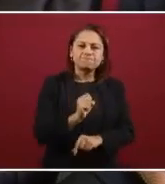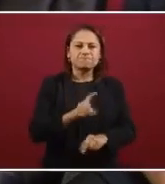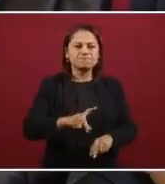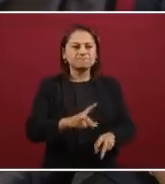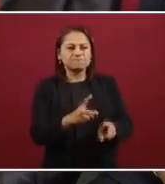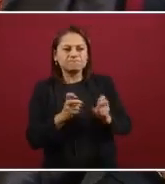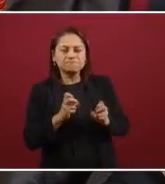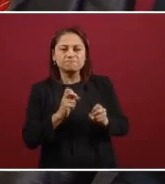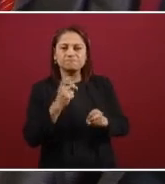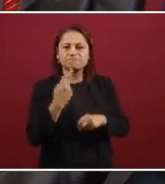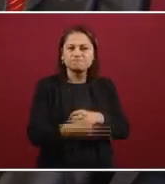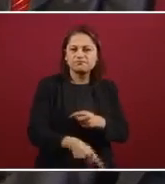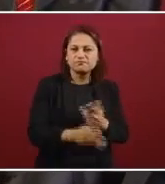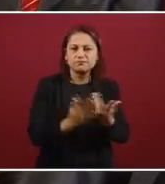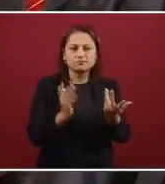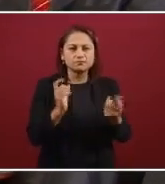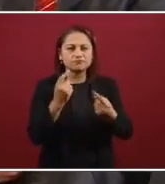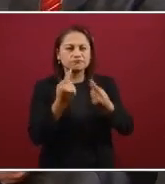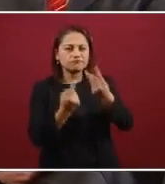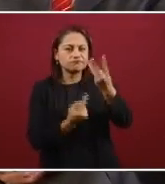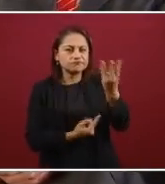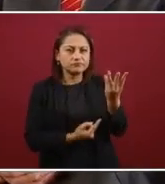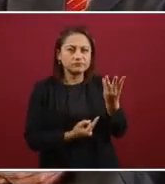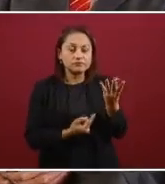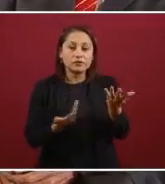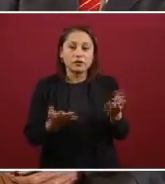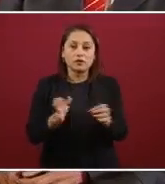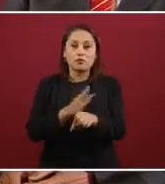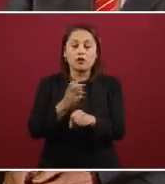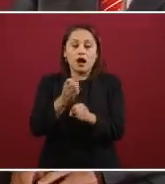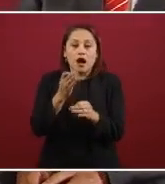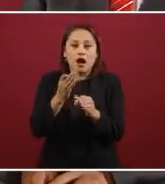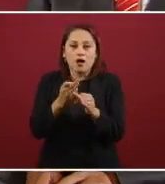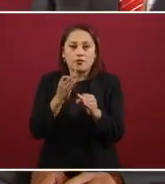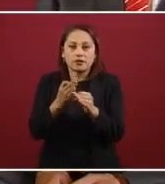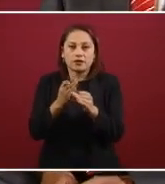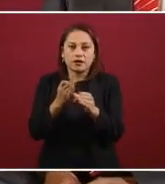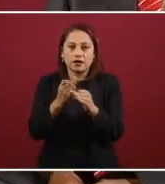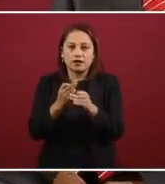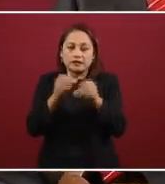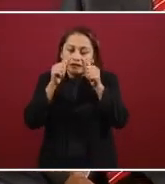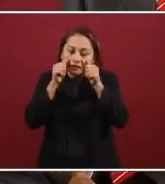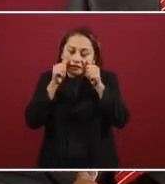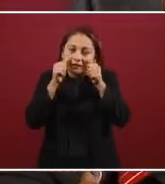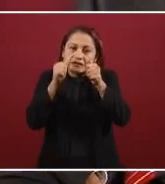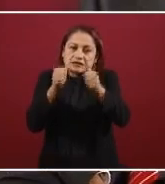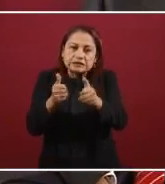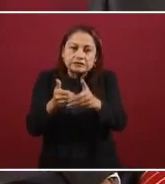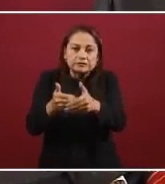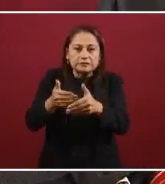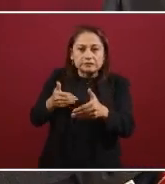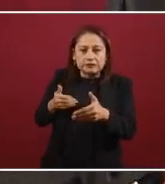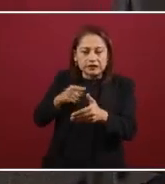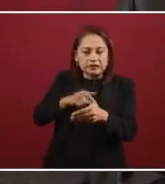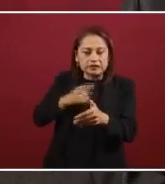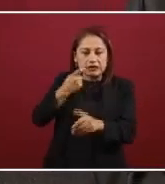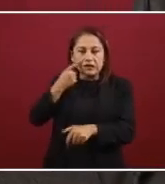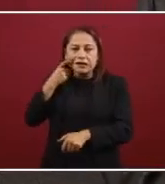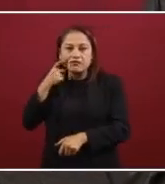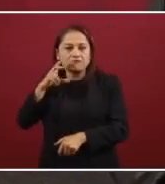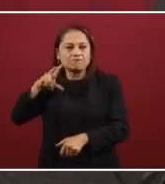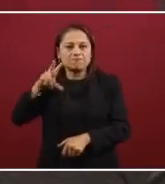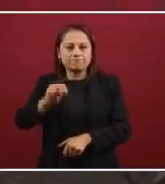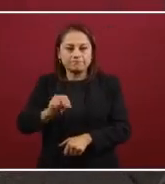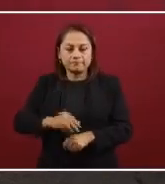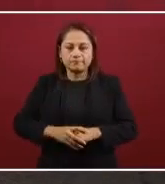prevenir por todos los medios y se está trabajando